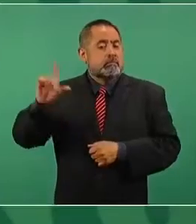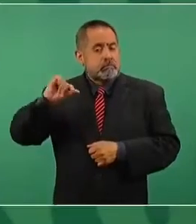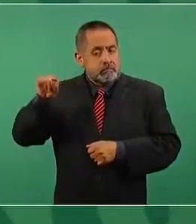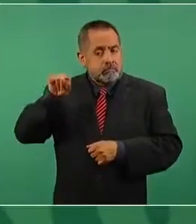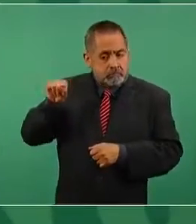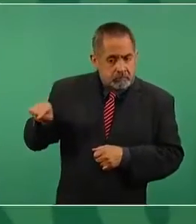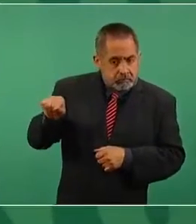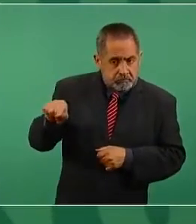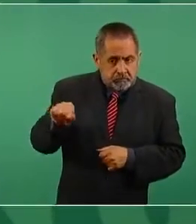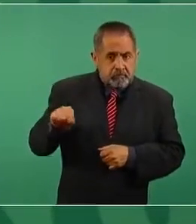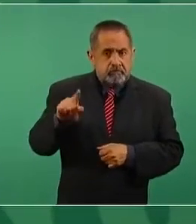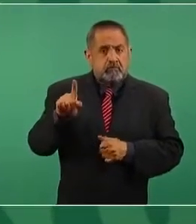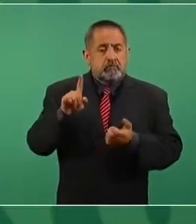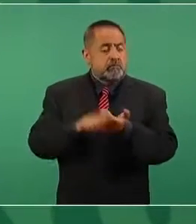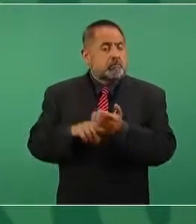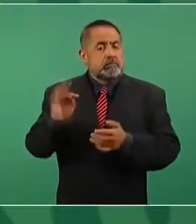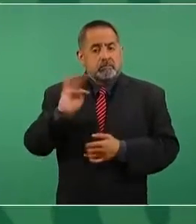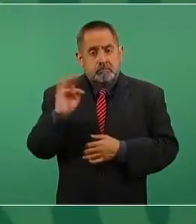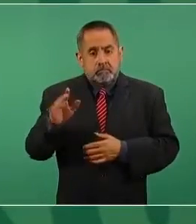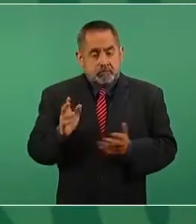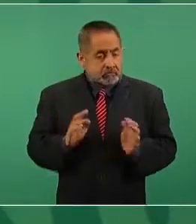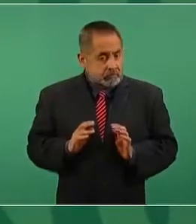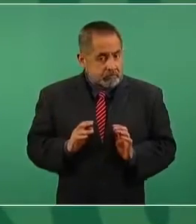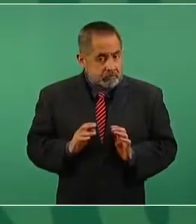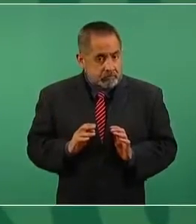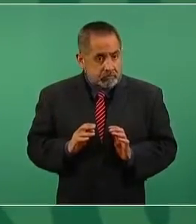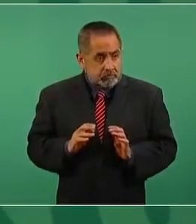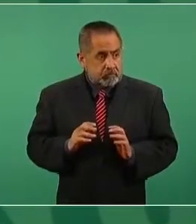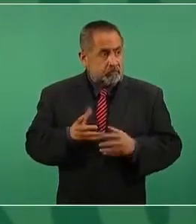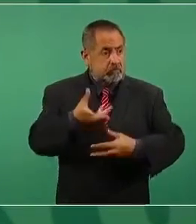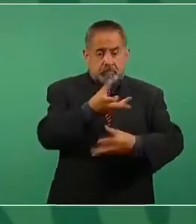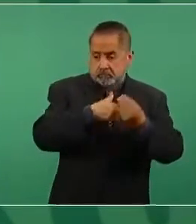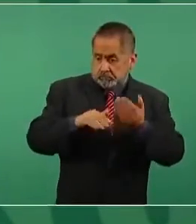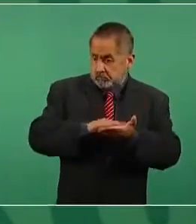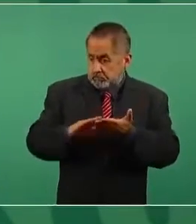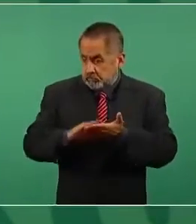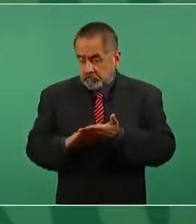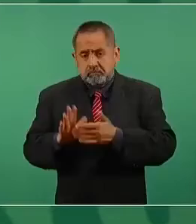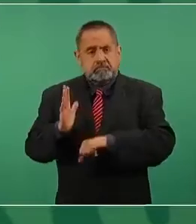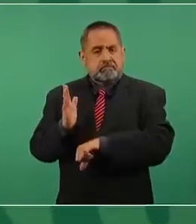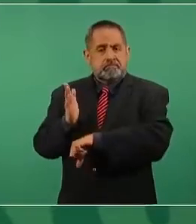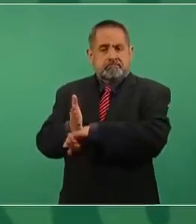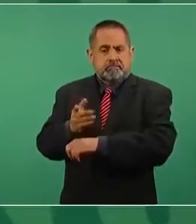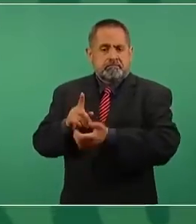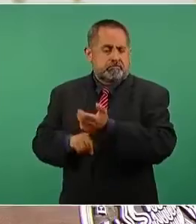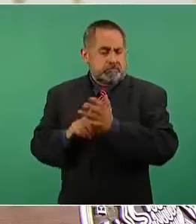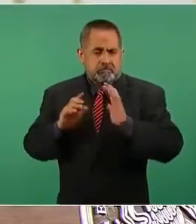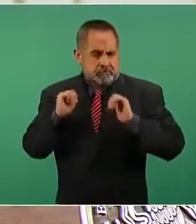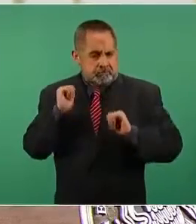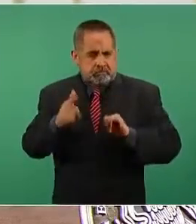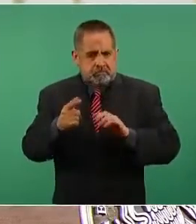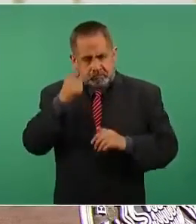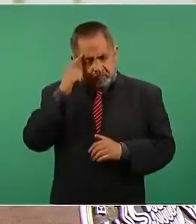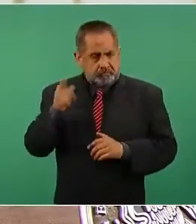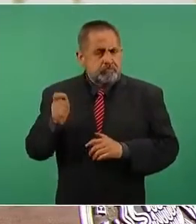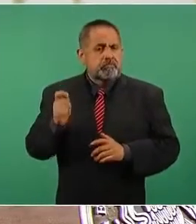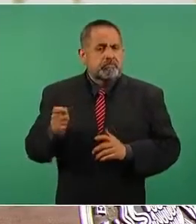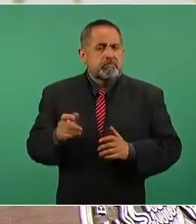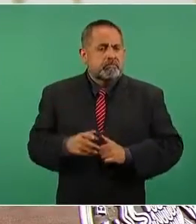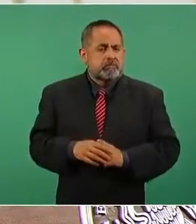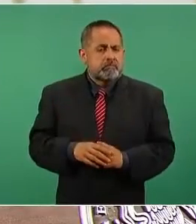funcionarios, y si aún reparando el daño hay un castigo para el